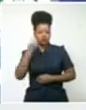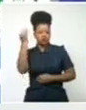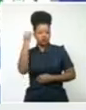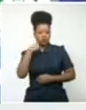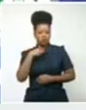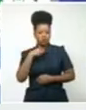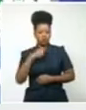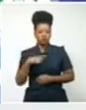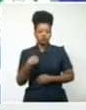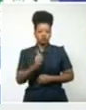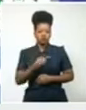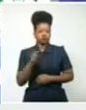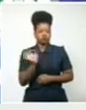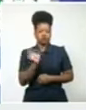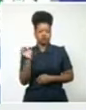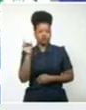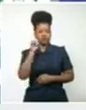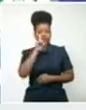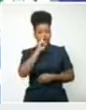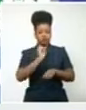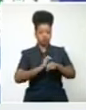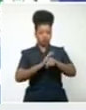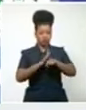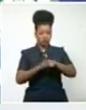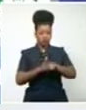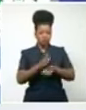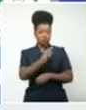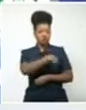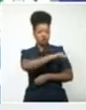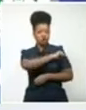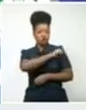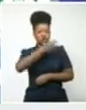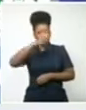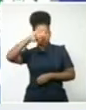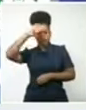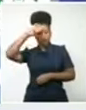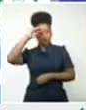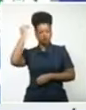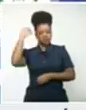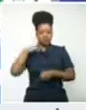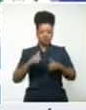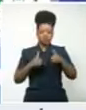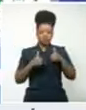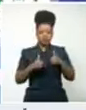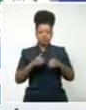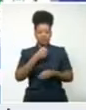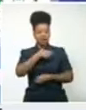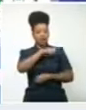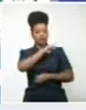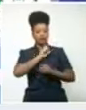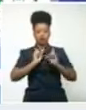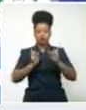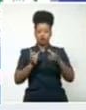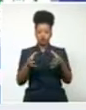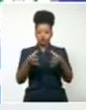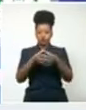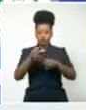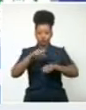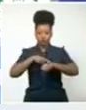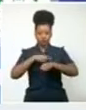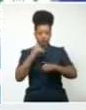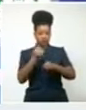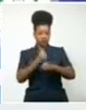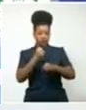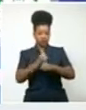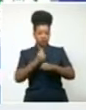todavía el punto final, y eso nuestra población debe saberlo bien. En la jornada de ayer, en la reunión del Grupo Temporal de Trabajo para la